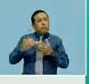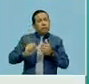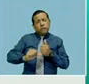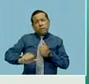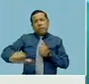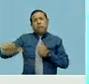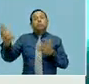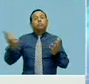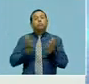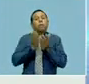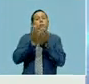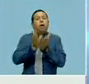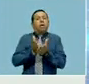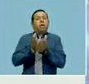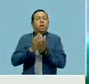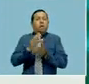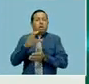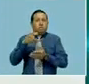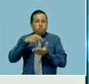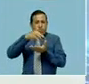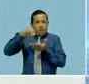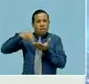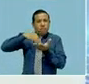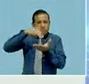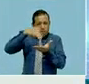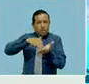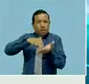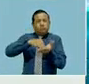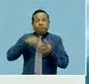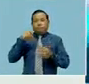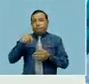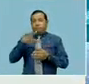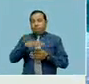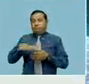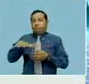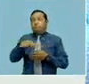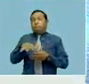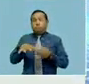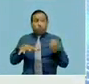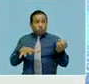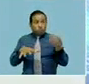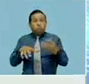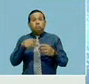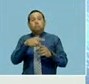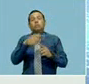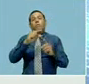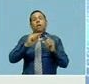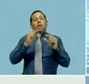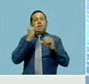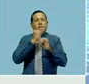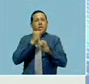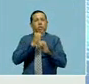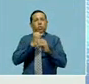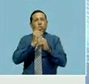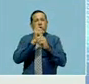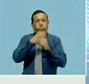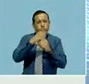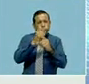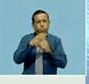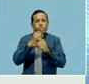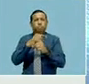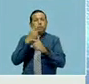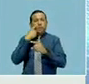70.31 kilómetros de Bahía de Caracas en la provincia de Manabí. Es lo que indica el Instituto Geofísico en su cuenta de